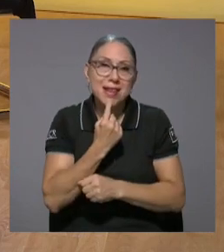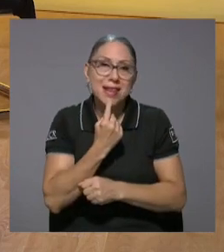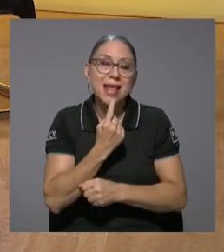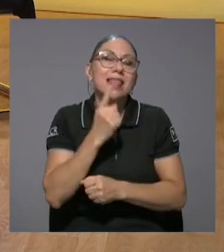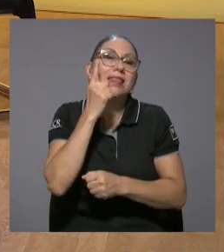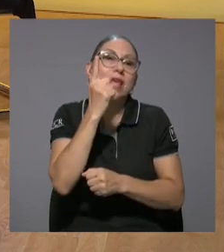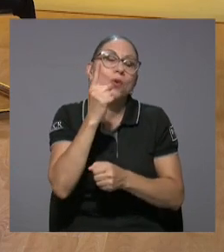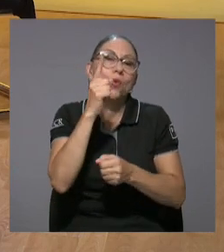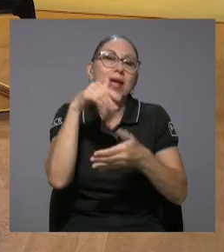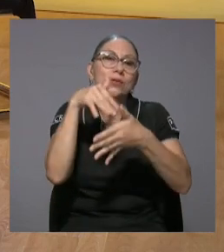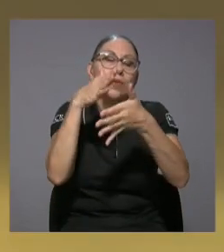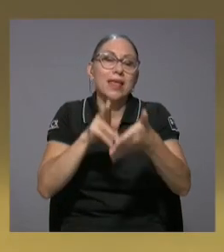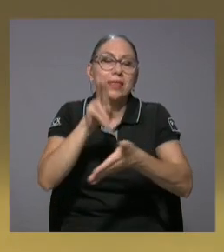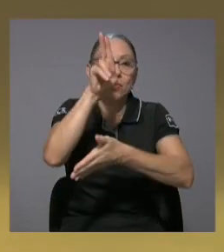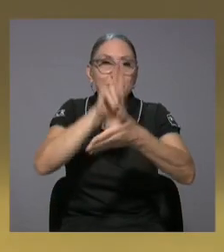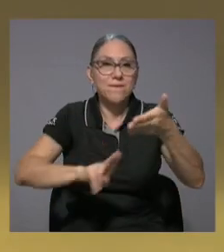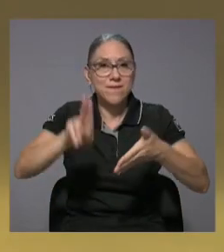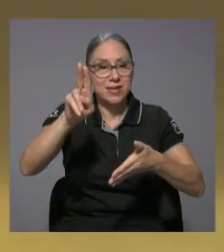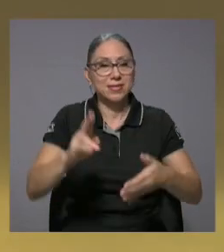nuestra directora,